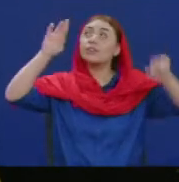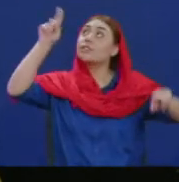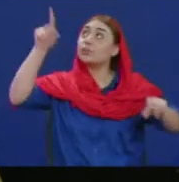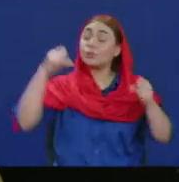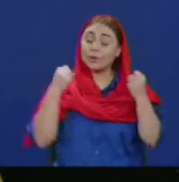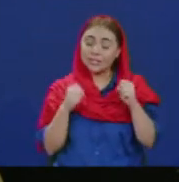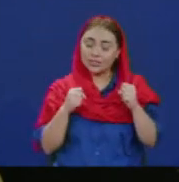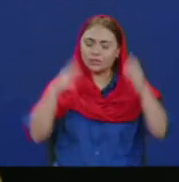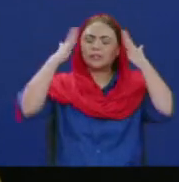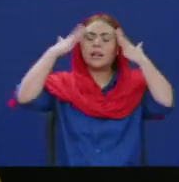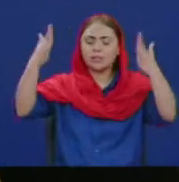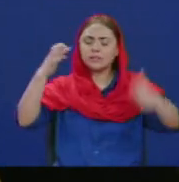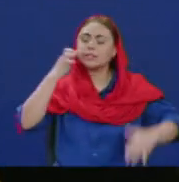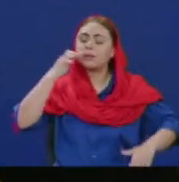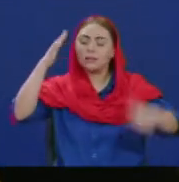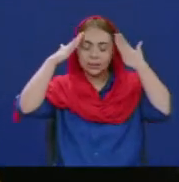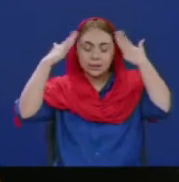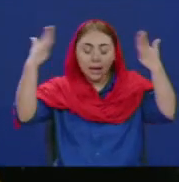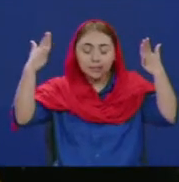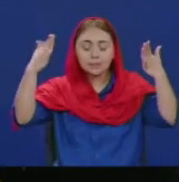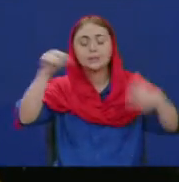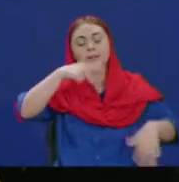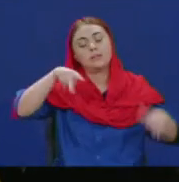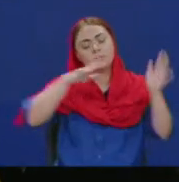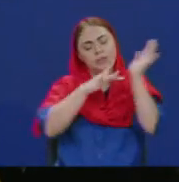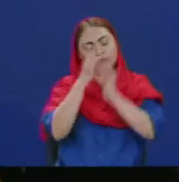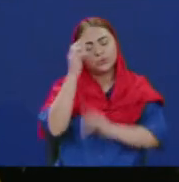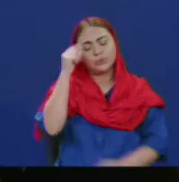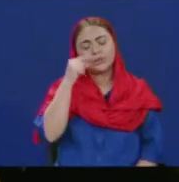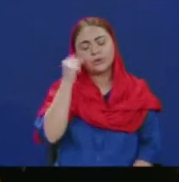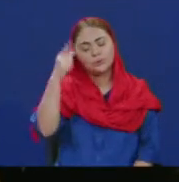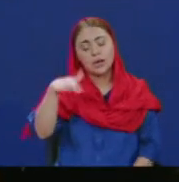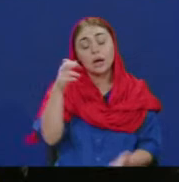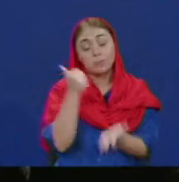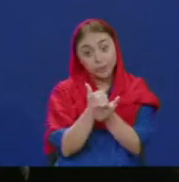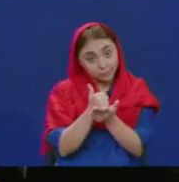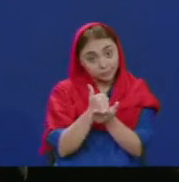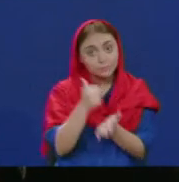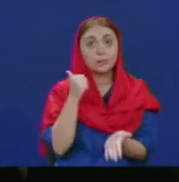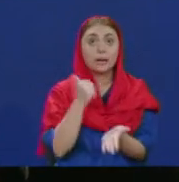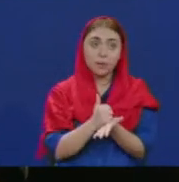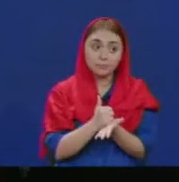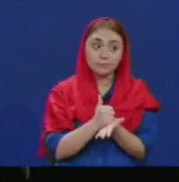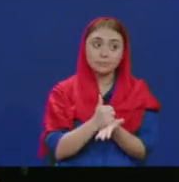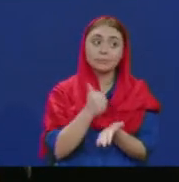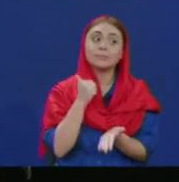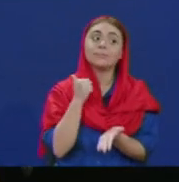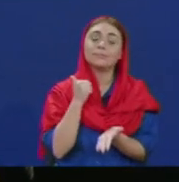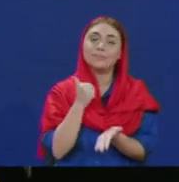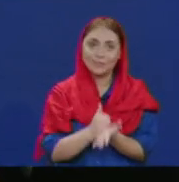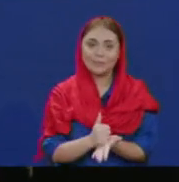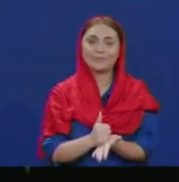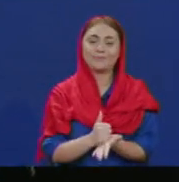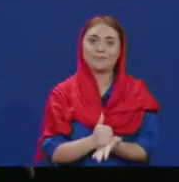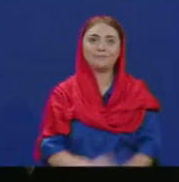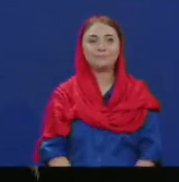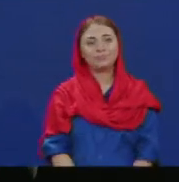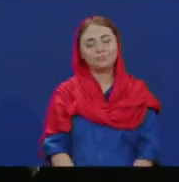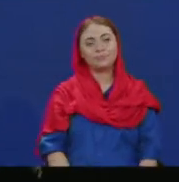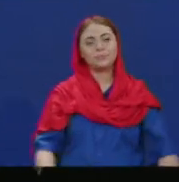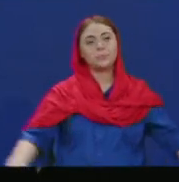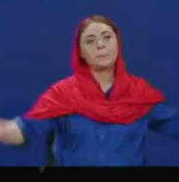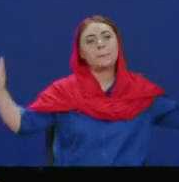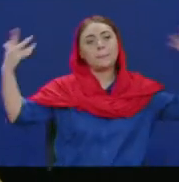Señor. Gracias, Padre Santo, en el nombre de Jesús, Señor. Amén, amén y amén. Denle un fuerte